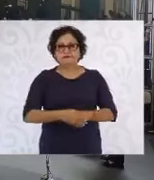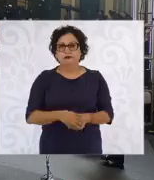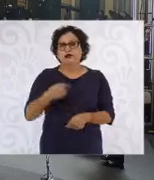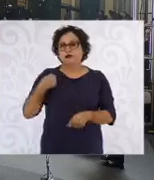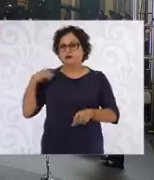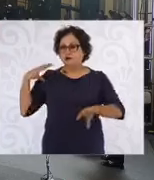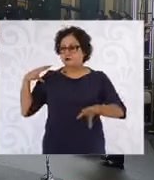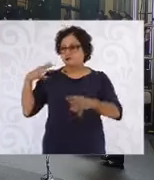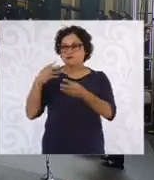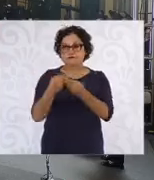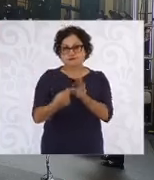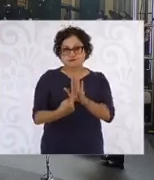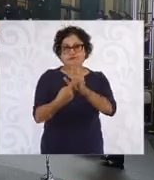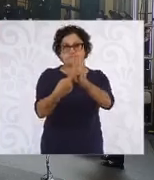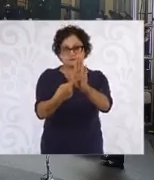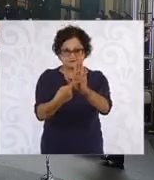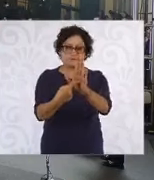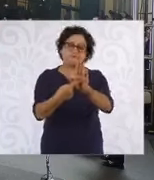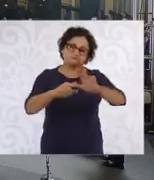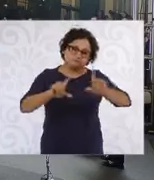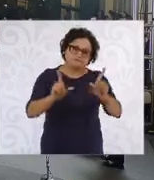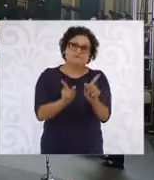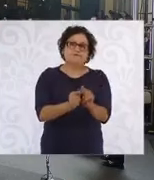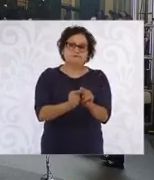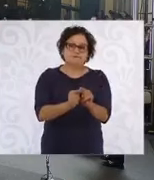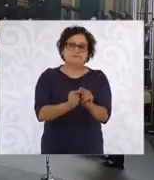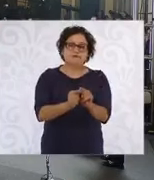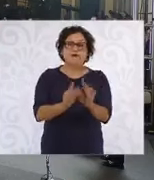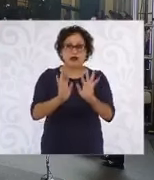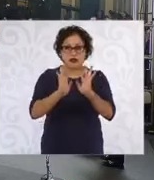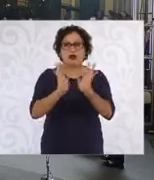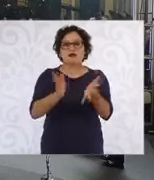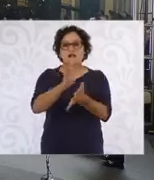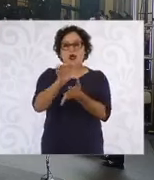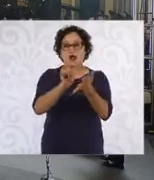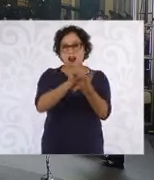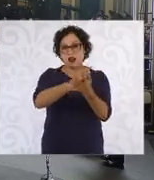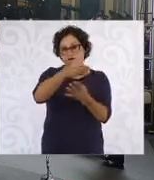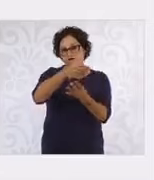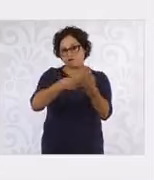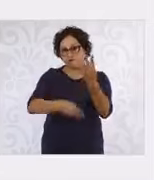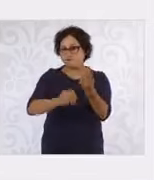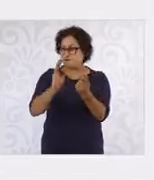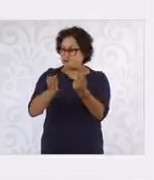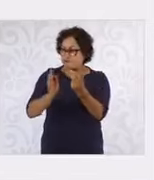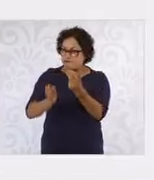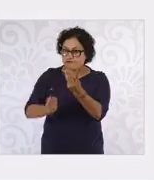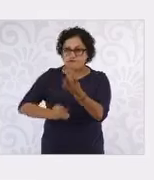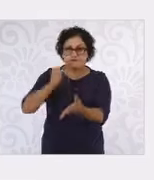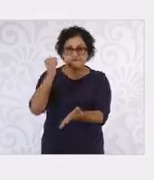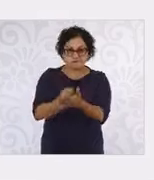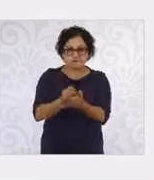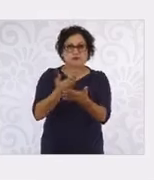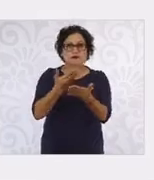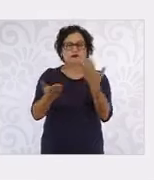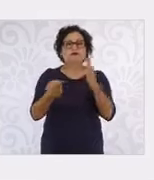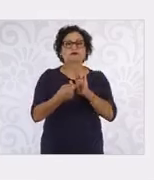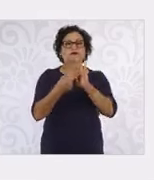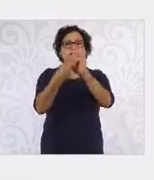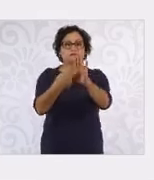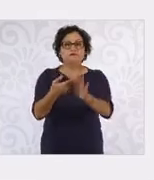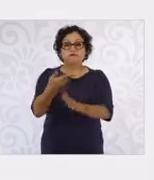para recordar en qué consiste. Por supuesto ya se aprobaron. Pues el 24 de octubre ya